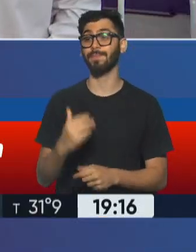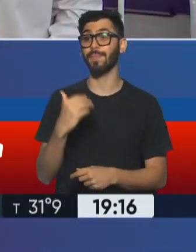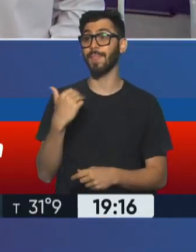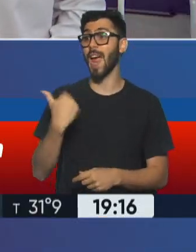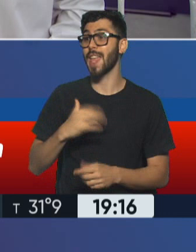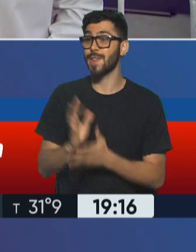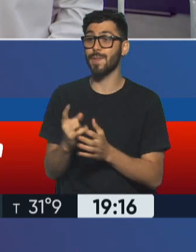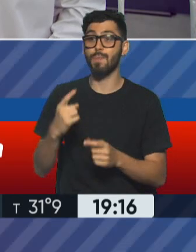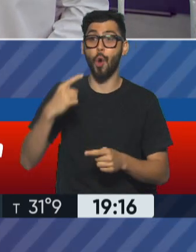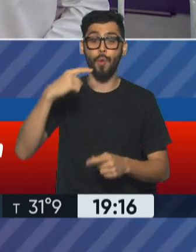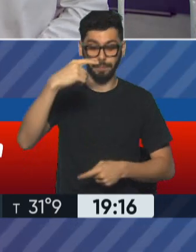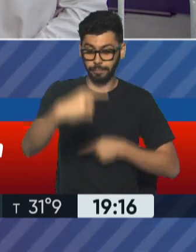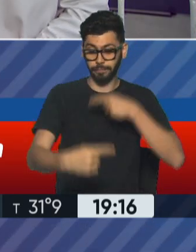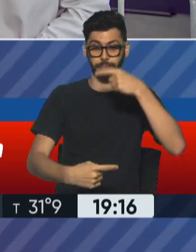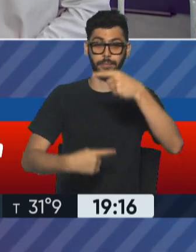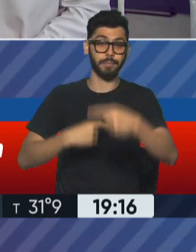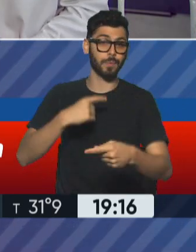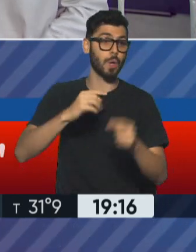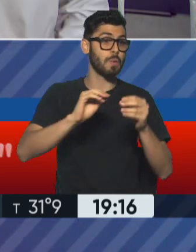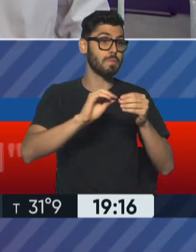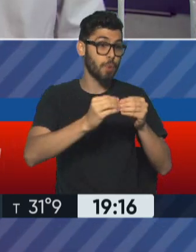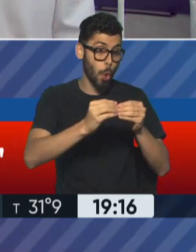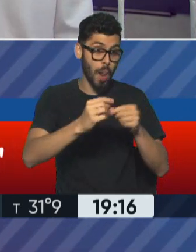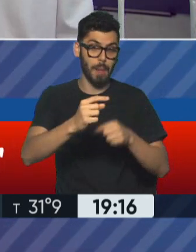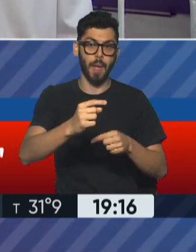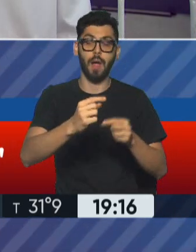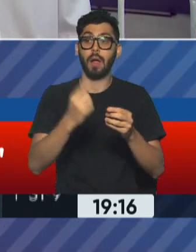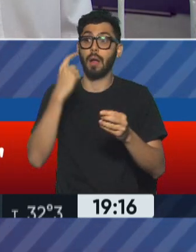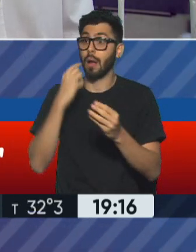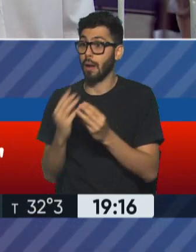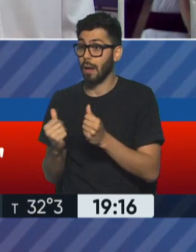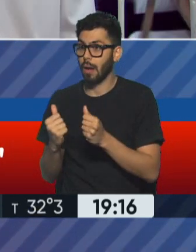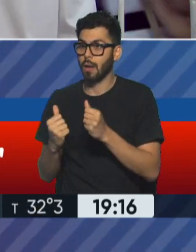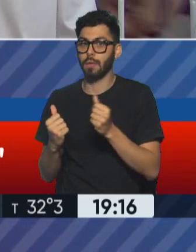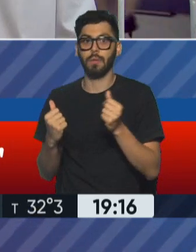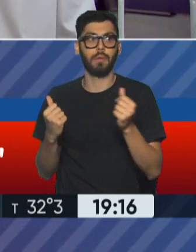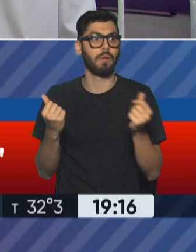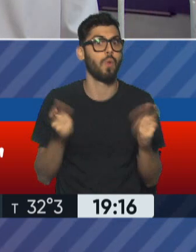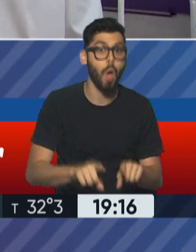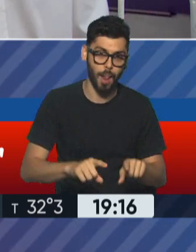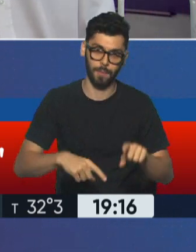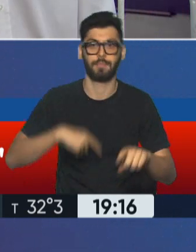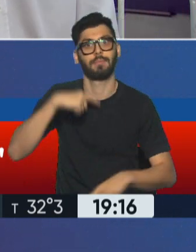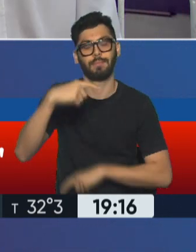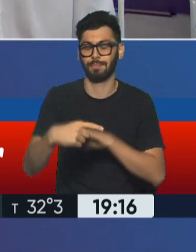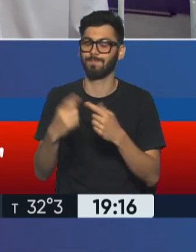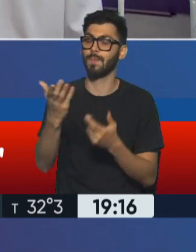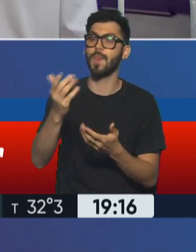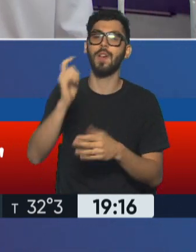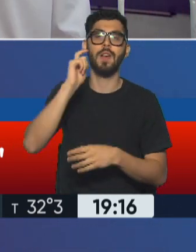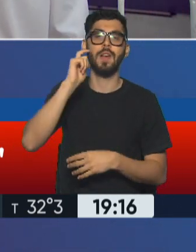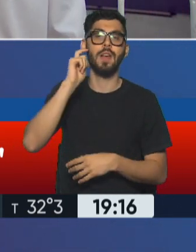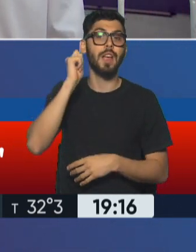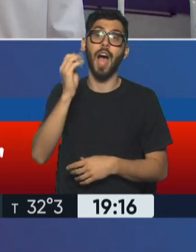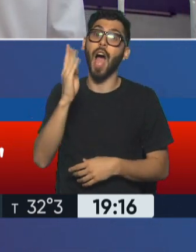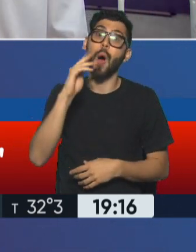la de los problemas que aparecen, creemos que desaparecieron y vuelven a instalarse. Gabriel, tomá posición allí, vos